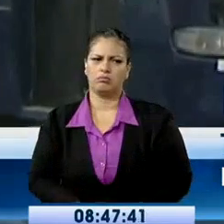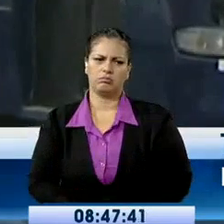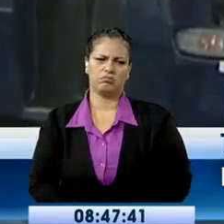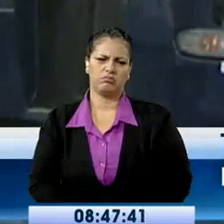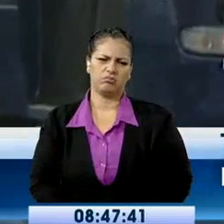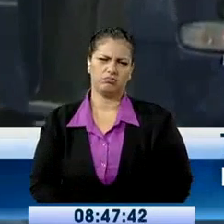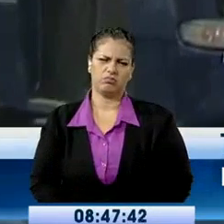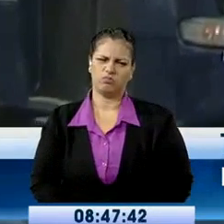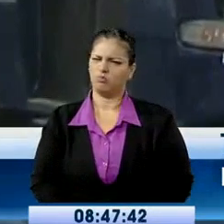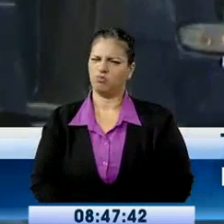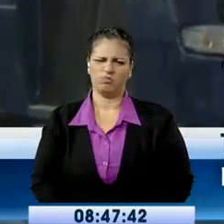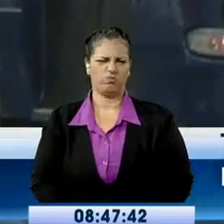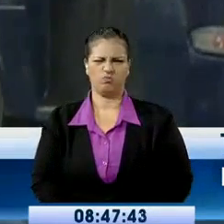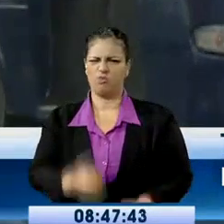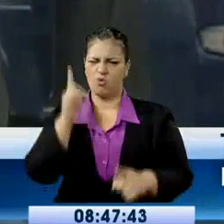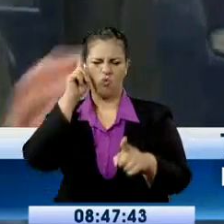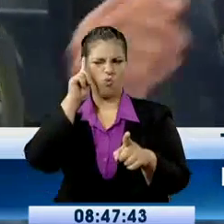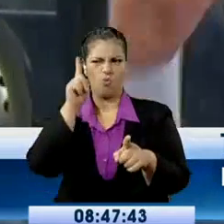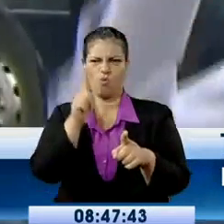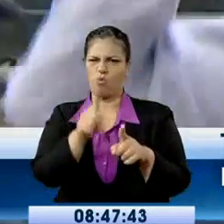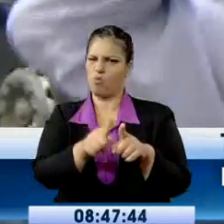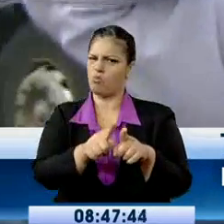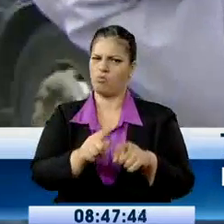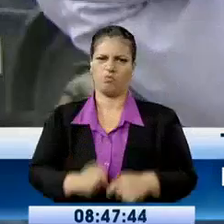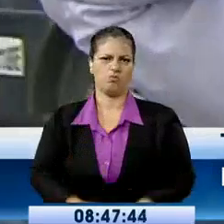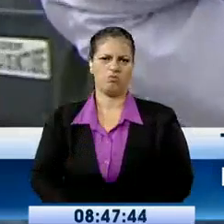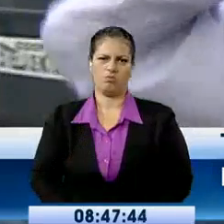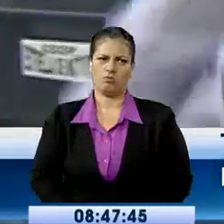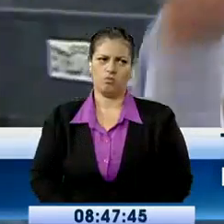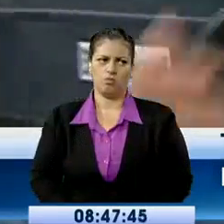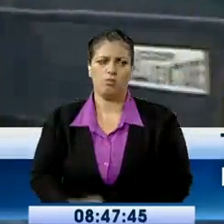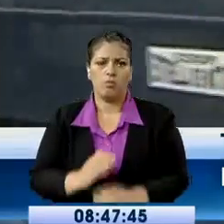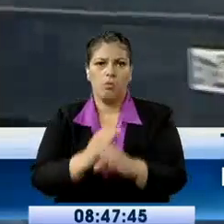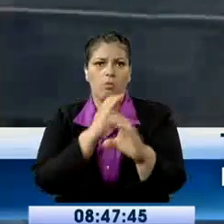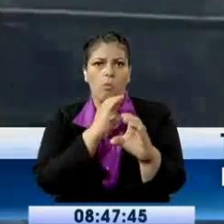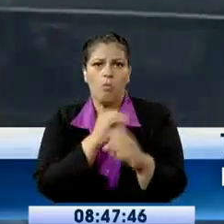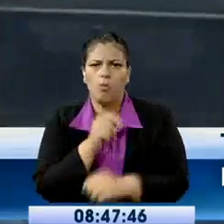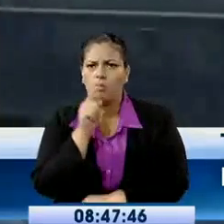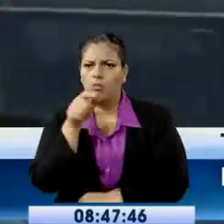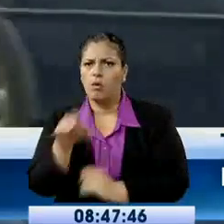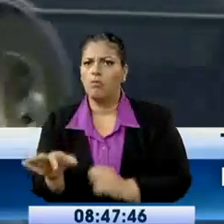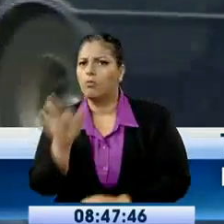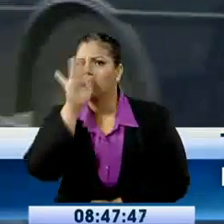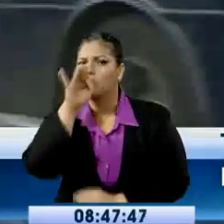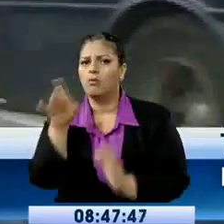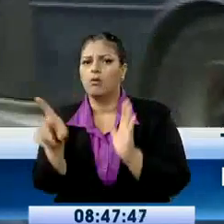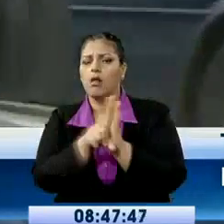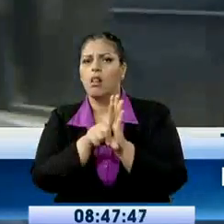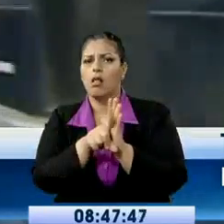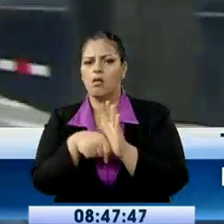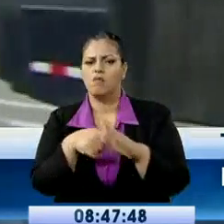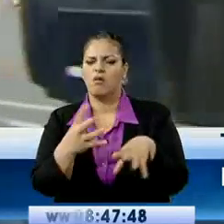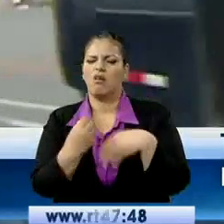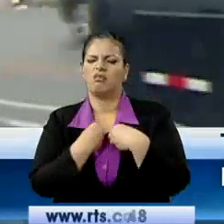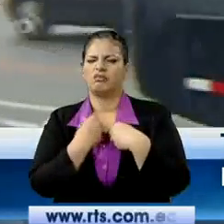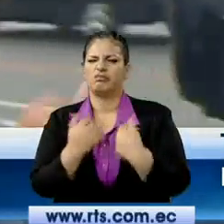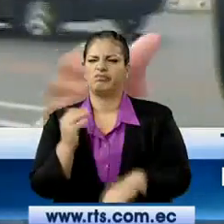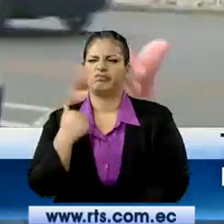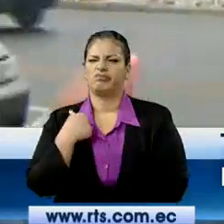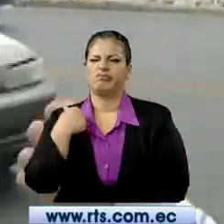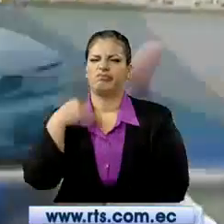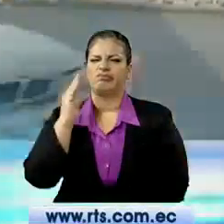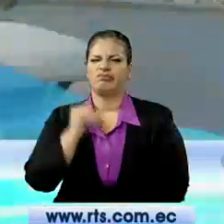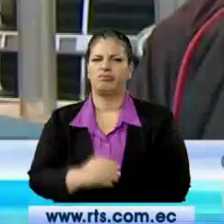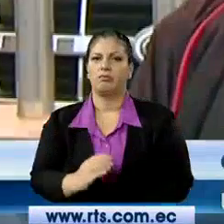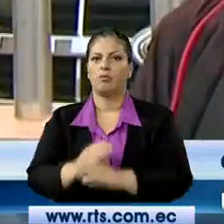momento no estoy de acuerdo, porque hay buses que están faltando con la norma de que andan con las puertas abiertas y no utilizan